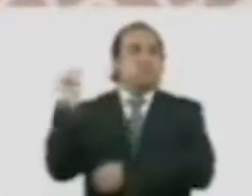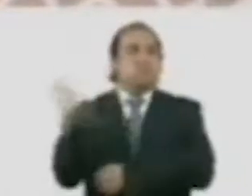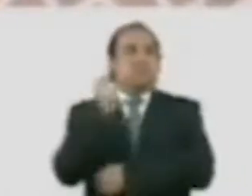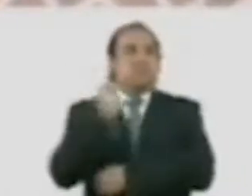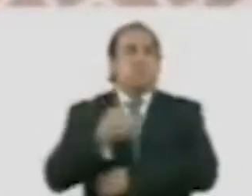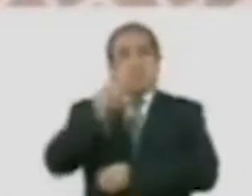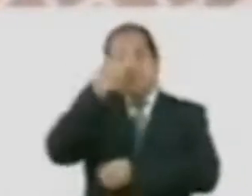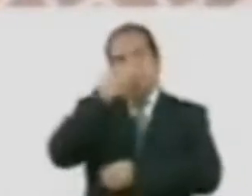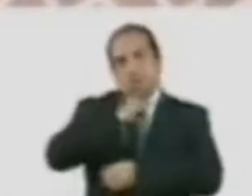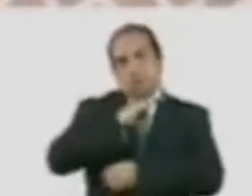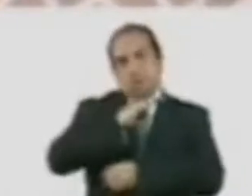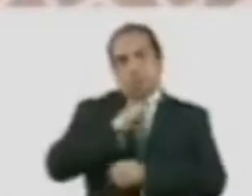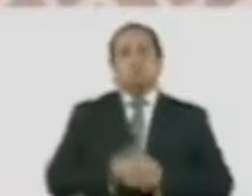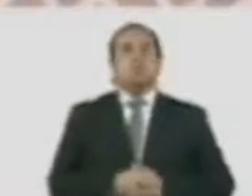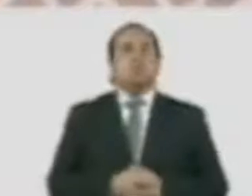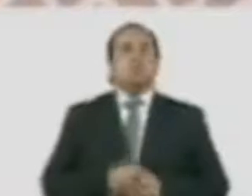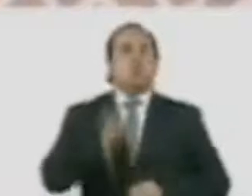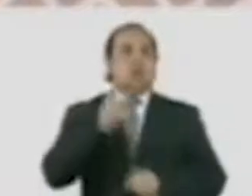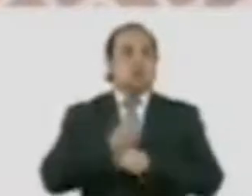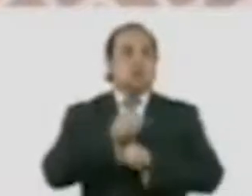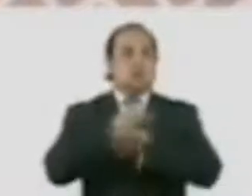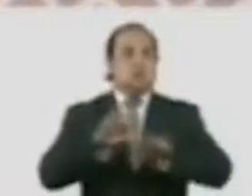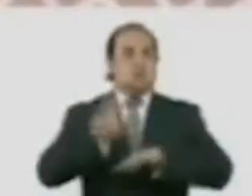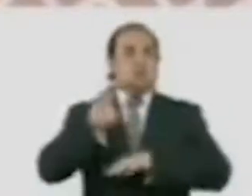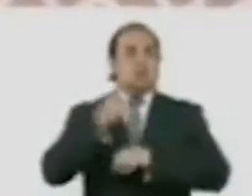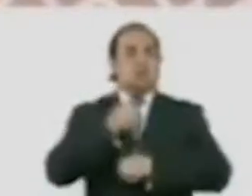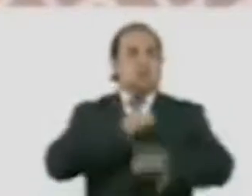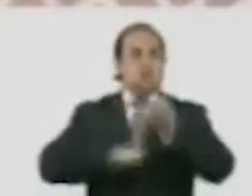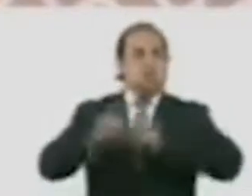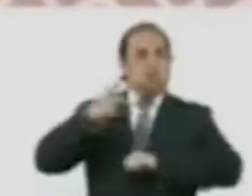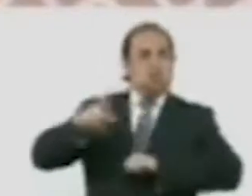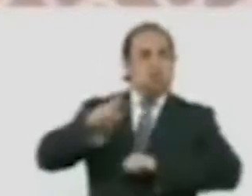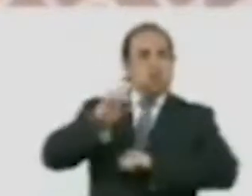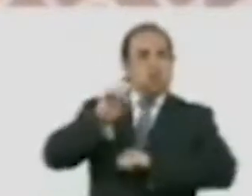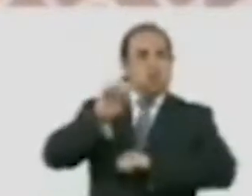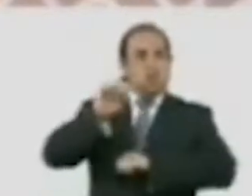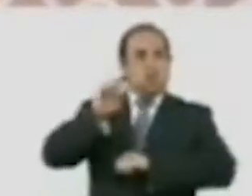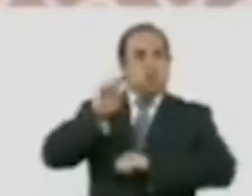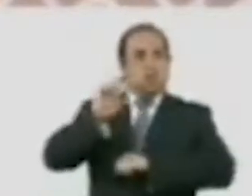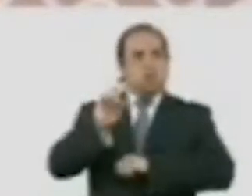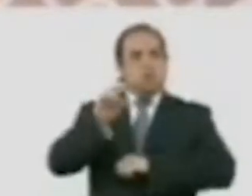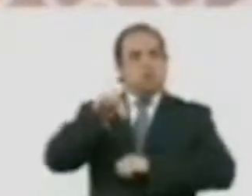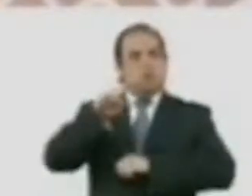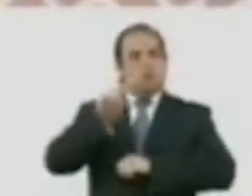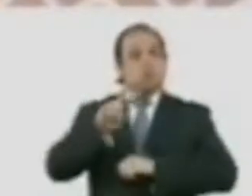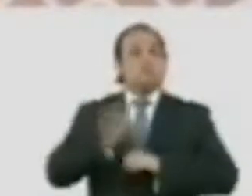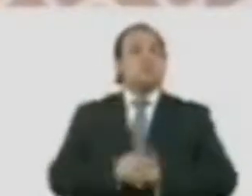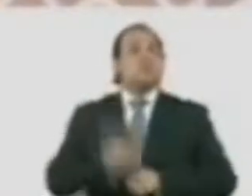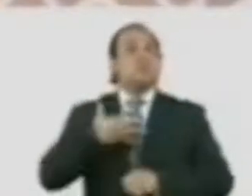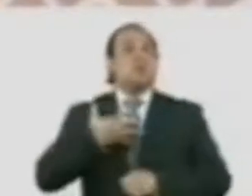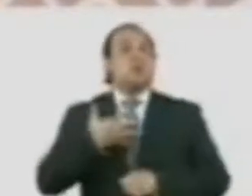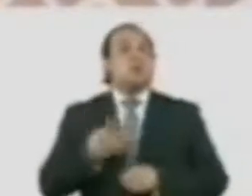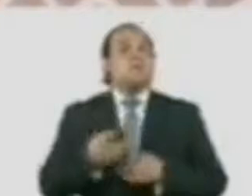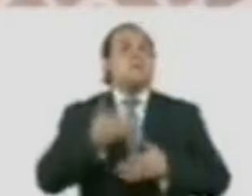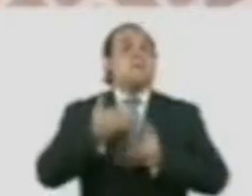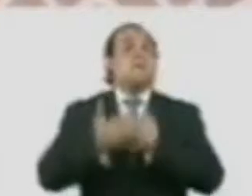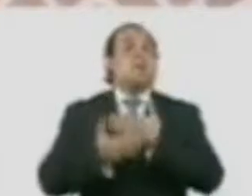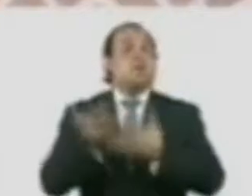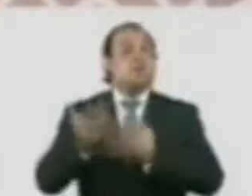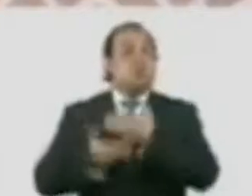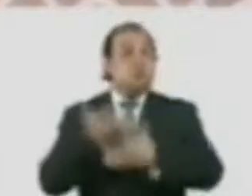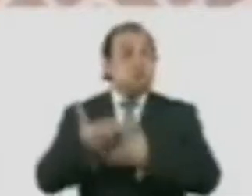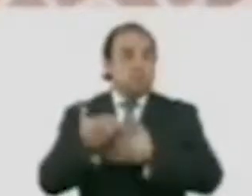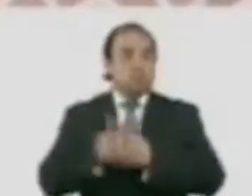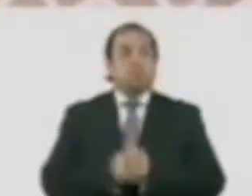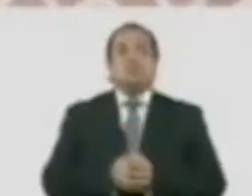y falso, el tercer reporte. Entonces, por estas razones que iniciamos este procedimiento de rescisión de contrato y demanda